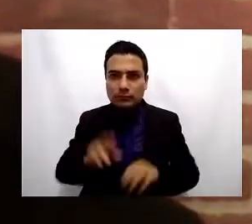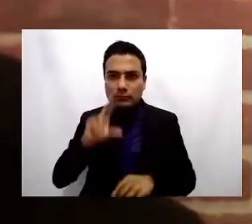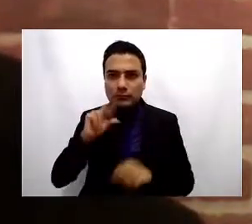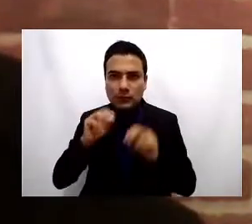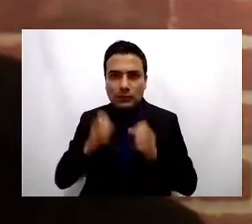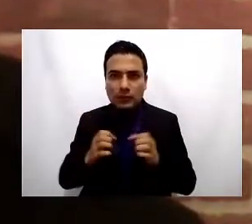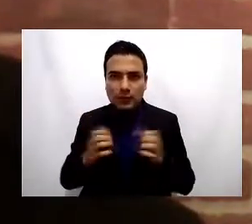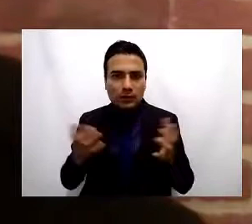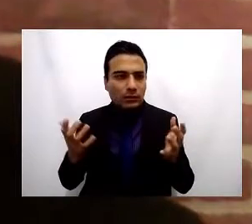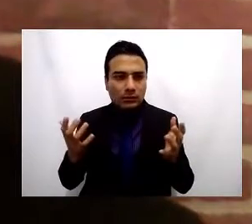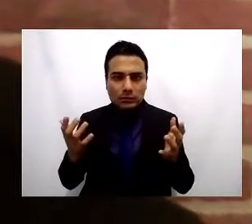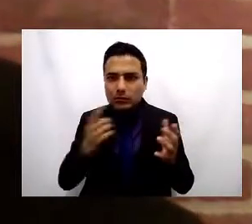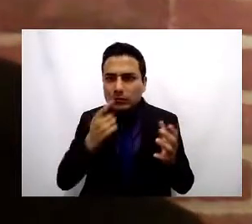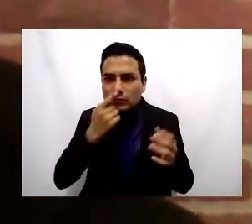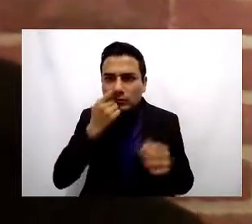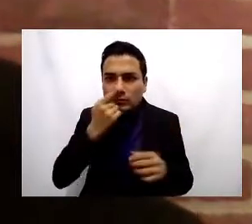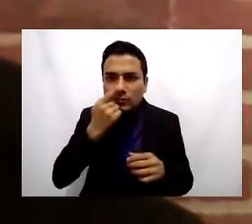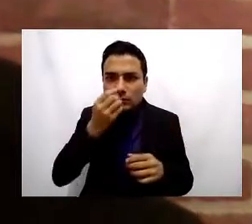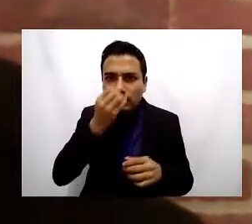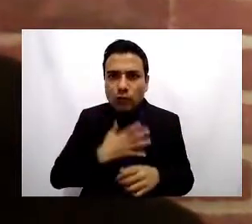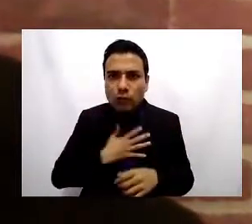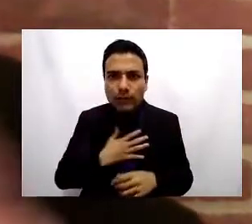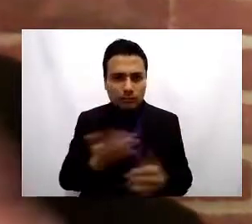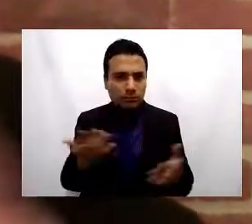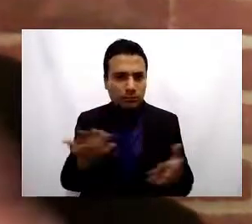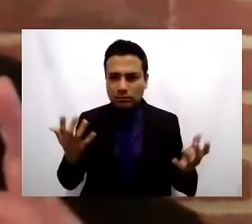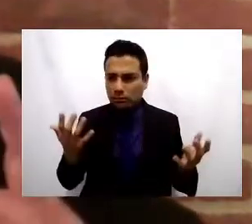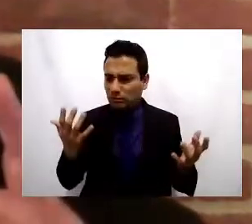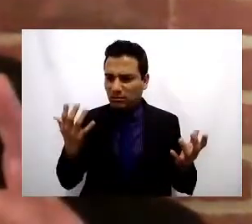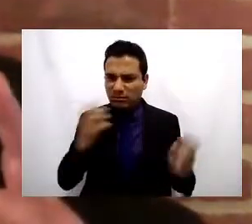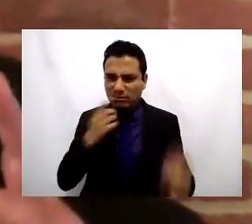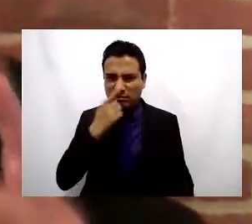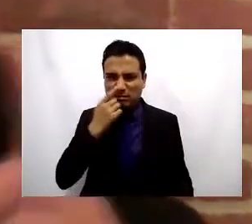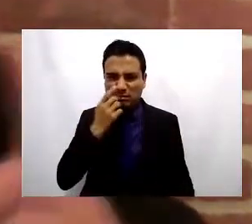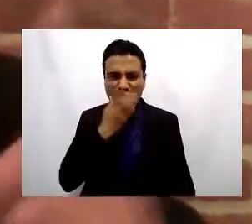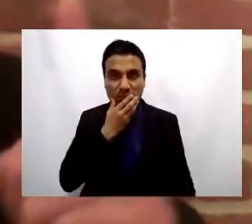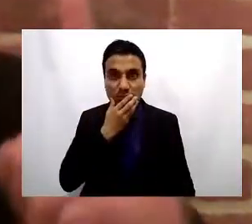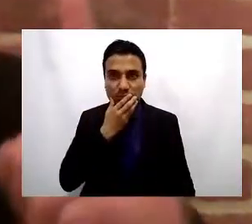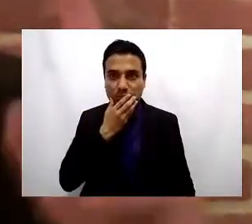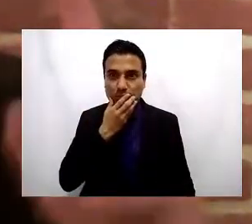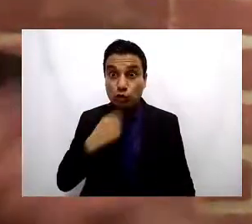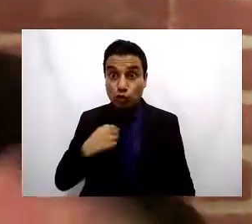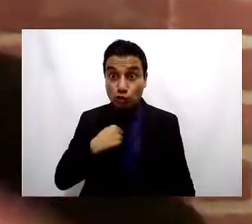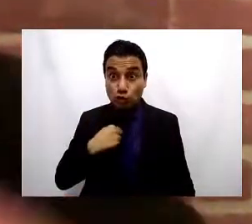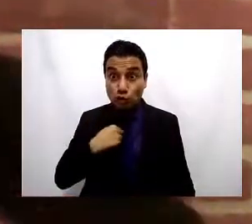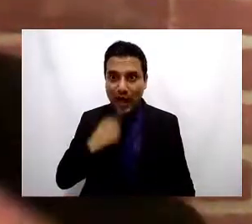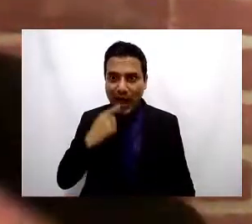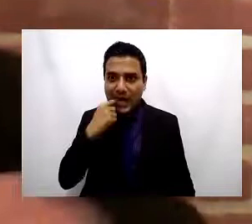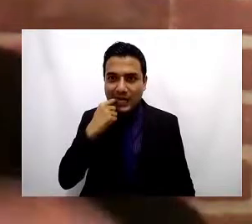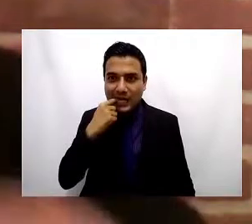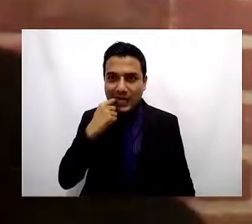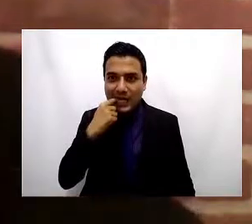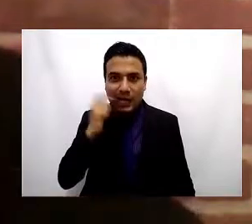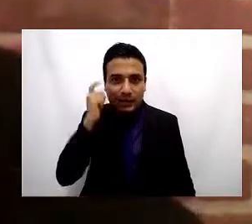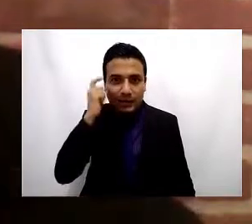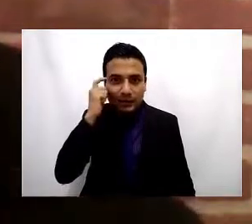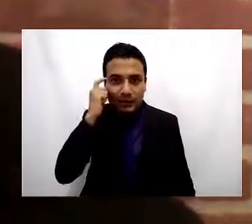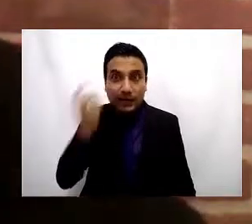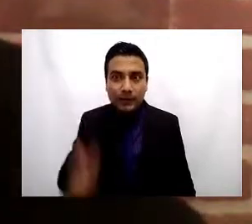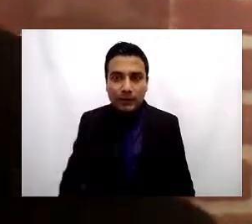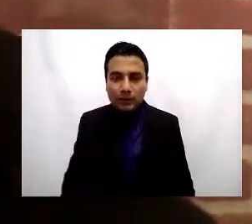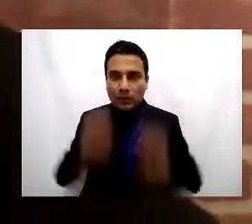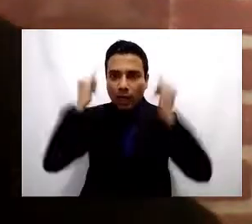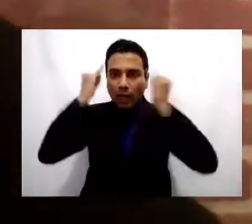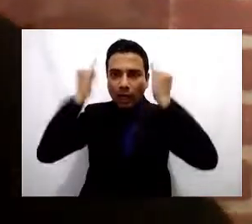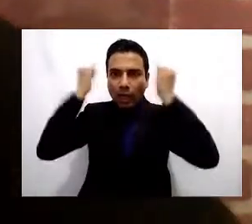pero hay olor a perfume. E inmediatamente la cabeza del celoso dice, ¿por qué se puso